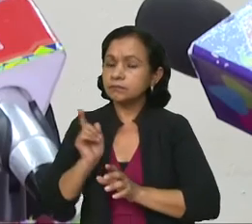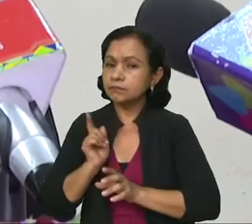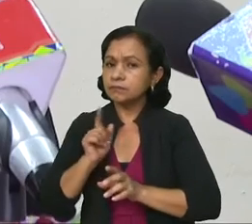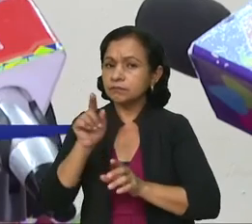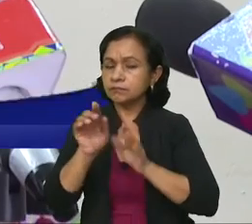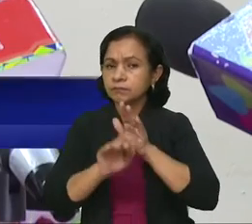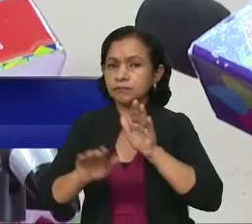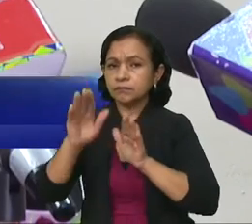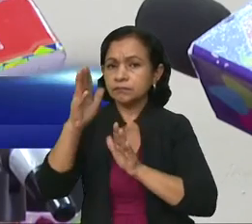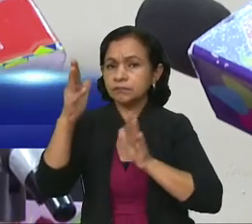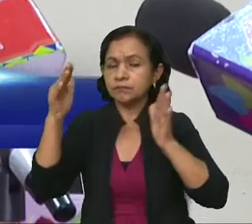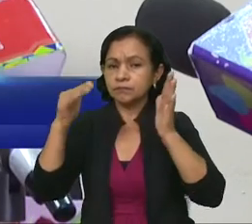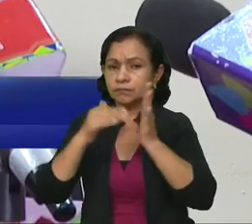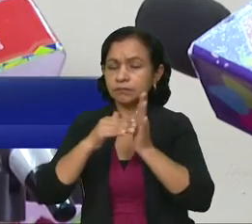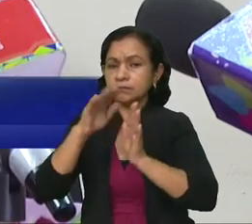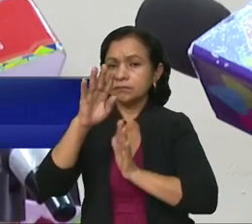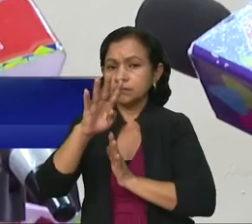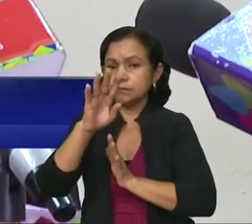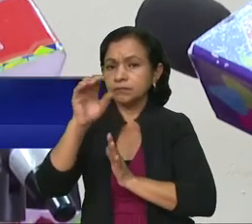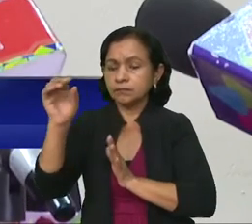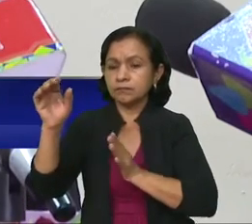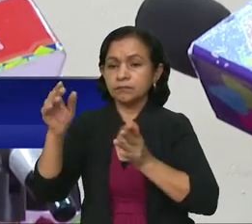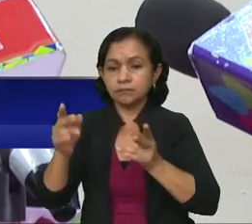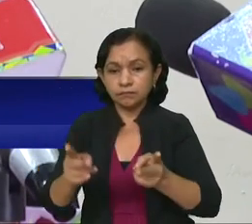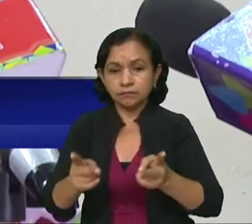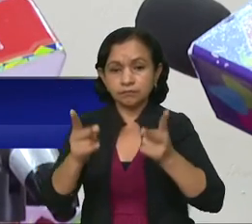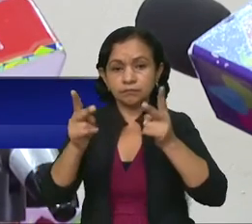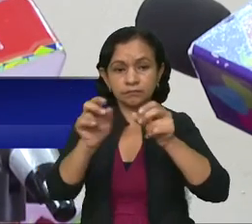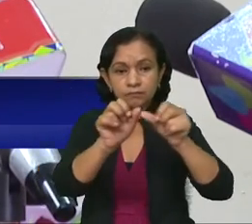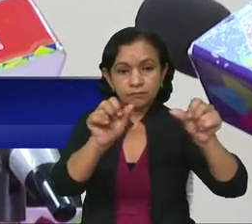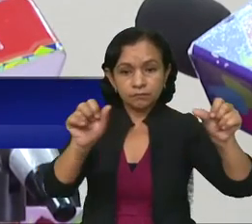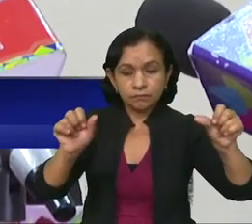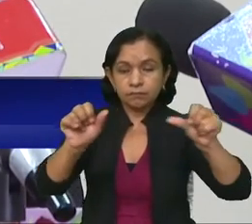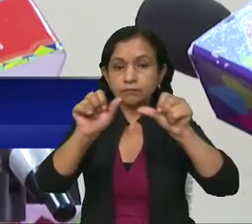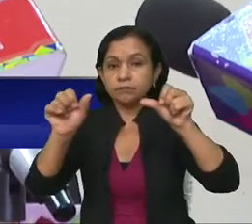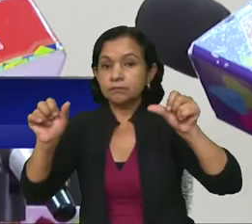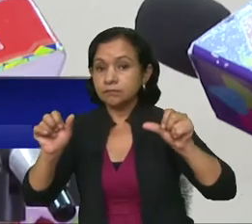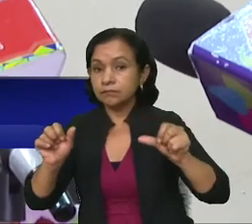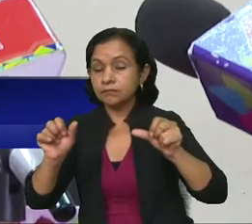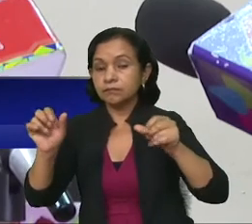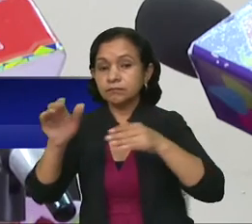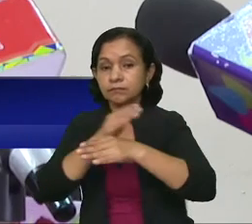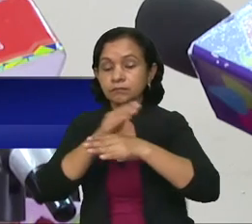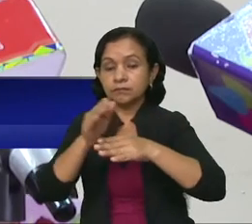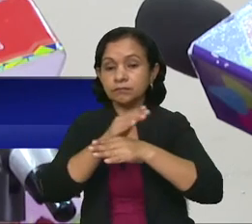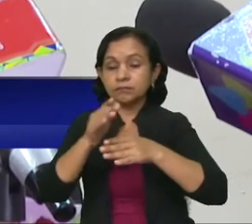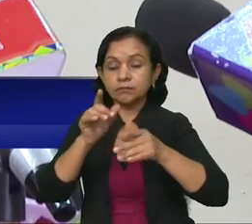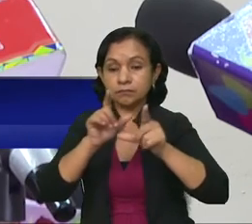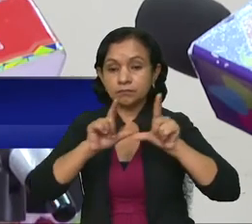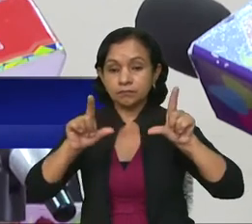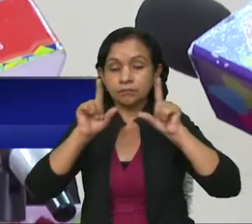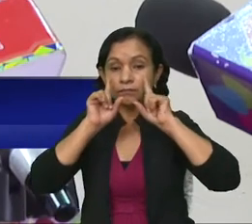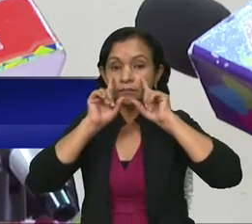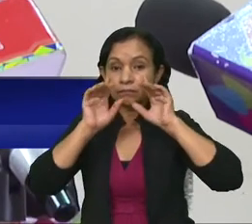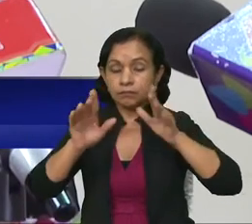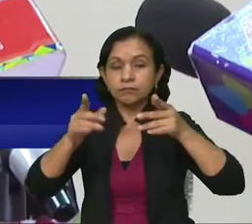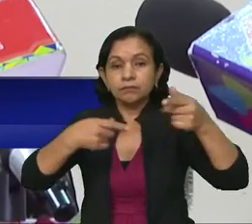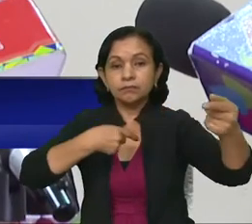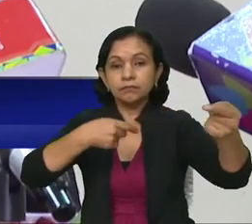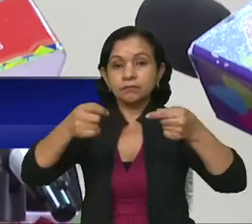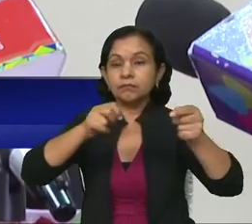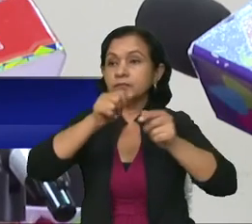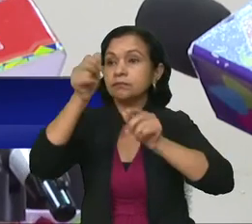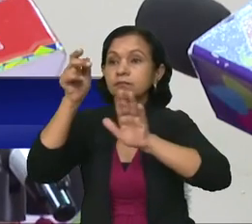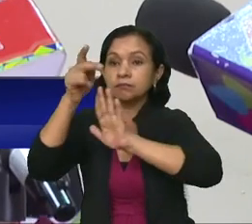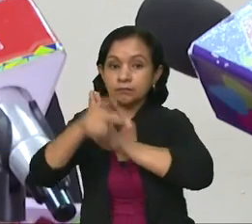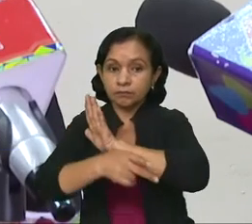de 9.400 especímenes vivos que provienen de los zoocriaderos y que se están exportando. En